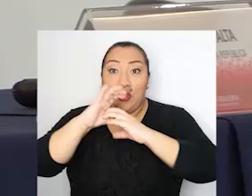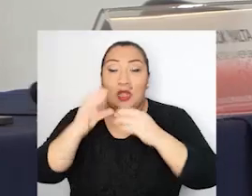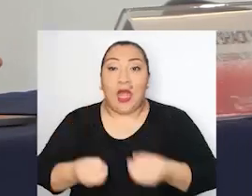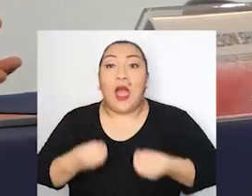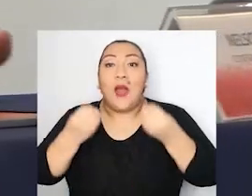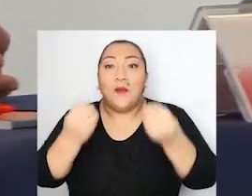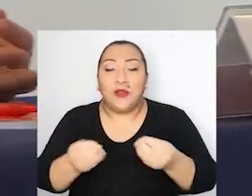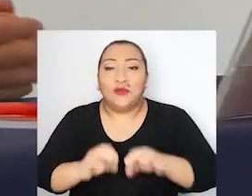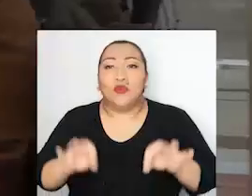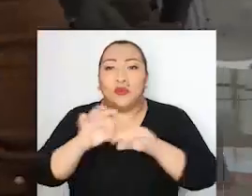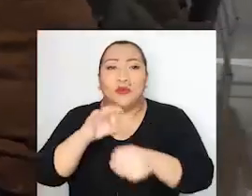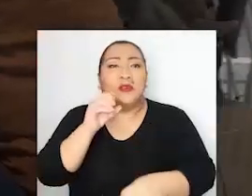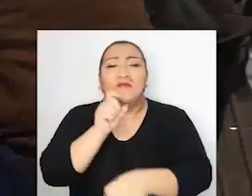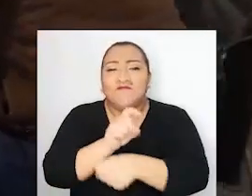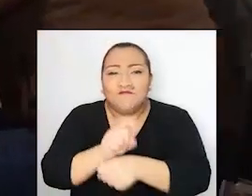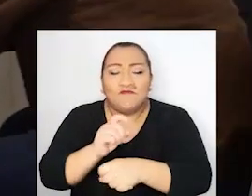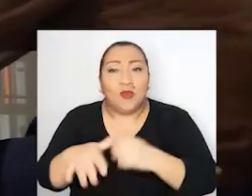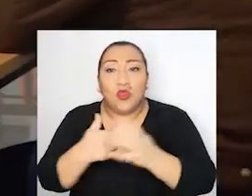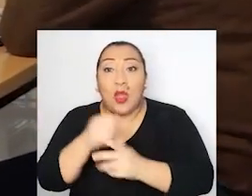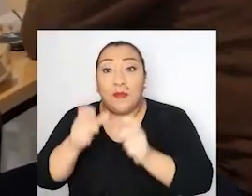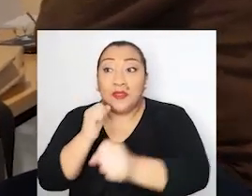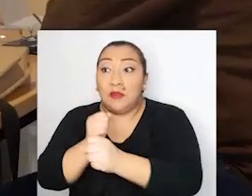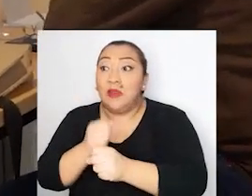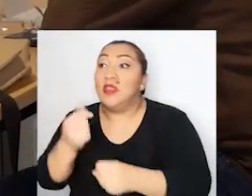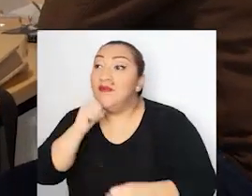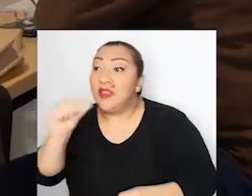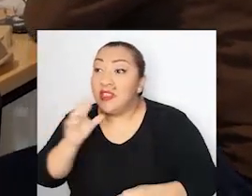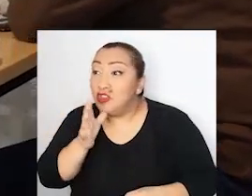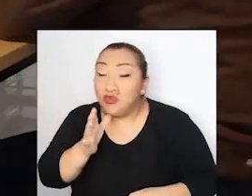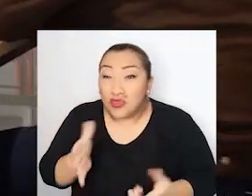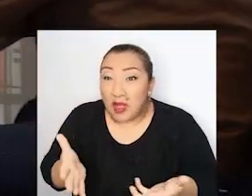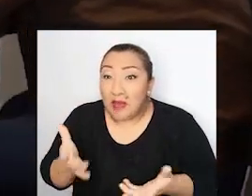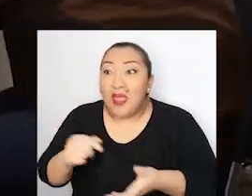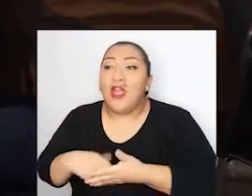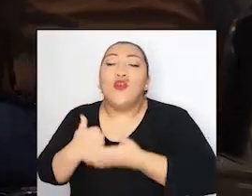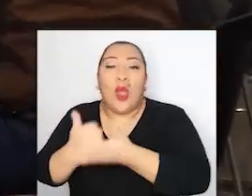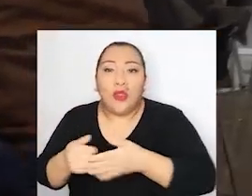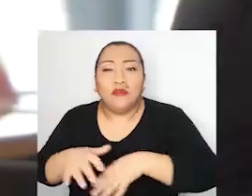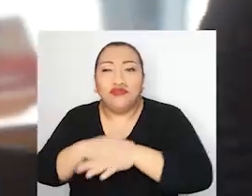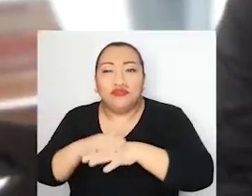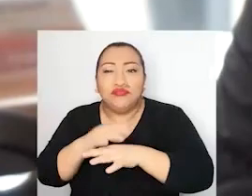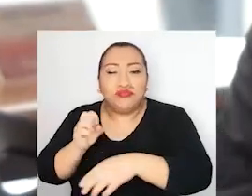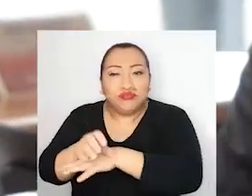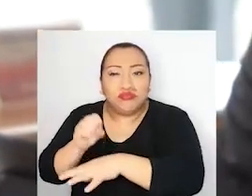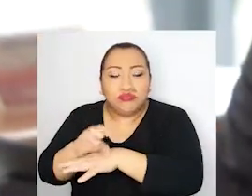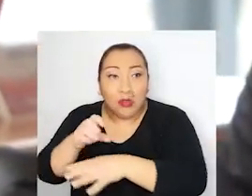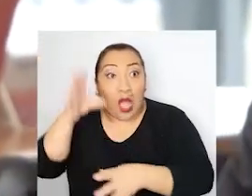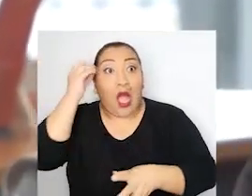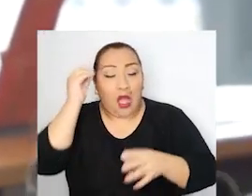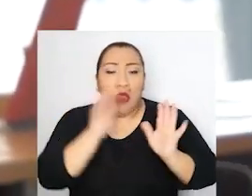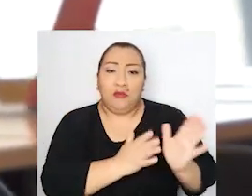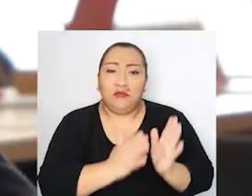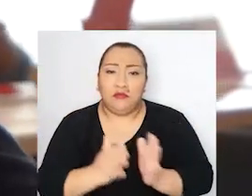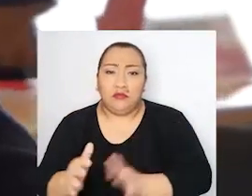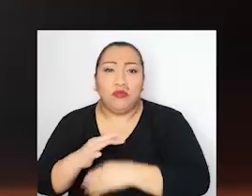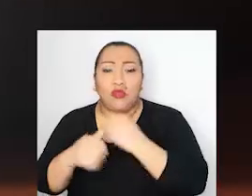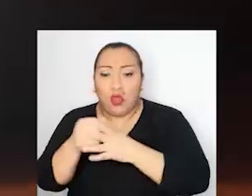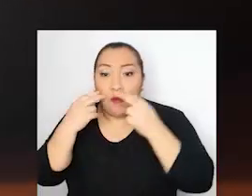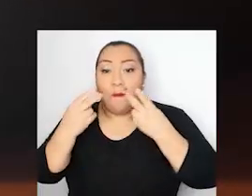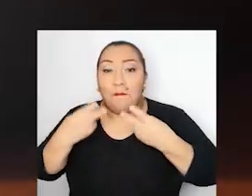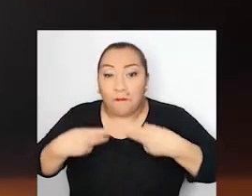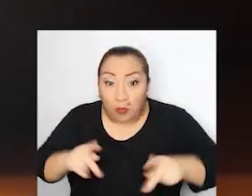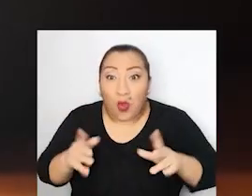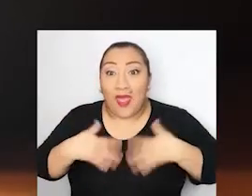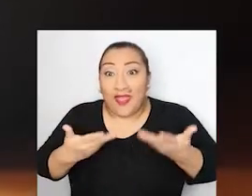ha dispuesto la capacitación y asistencia técnica a los funcionarios y servidores de las entidades a fin de brindarle la información necesaria que